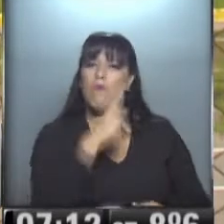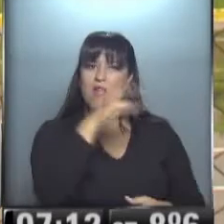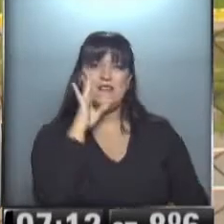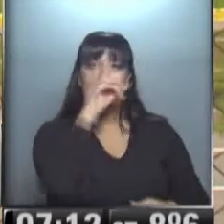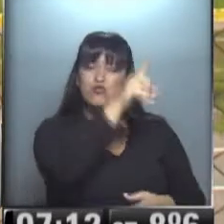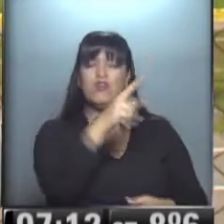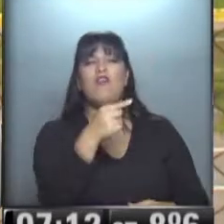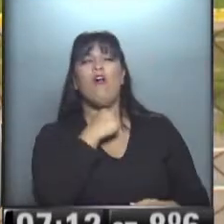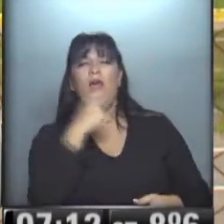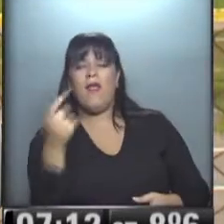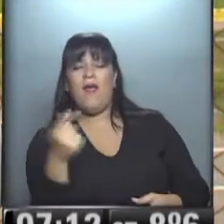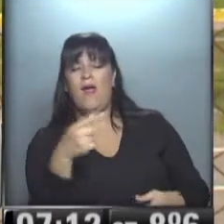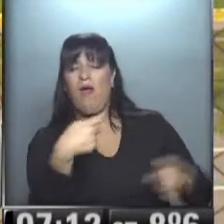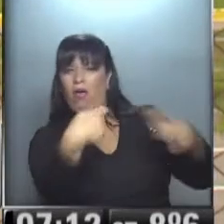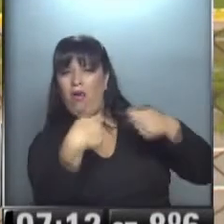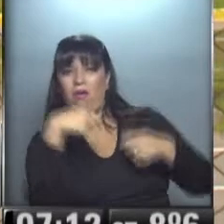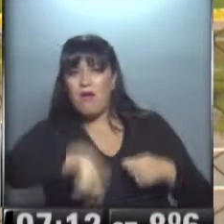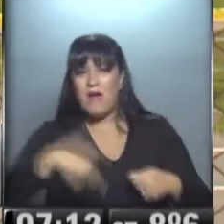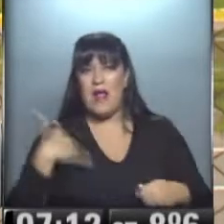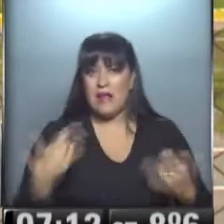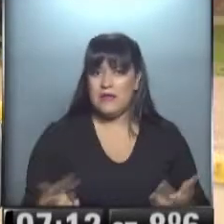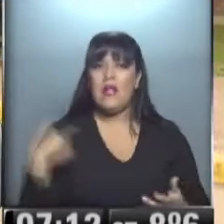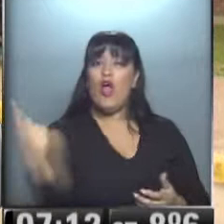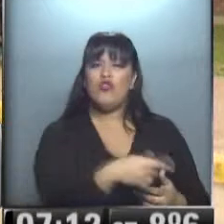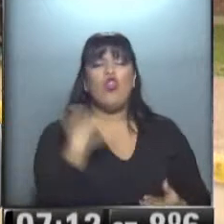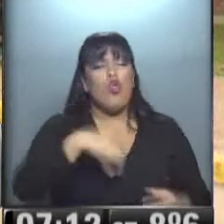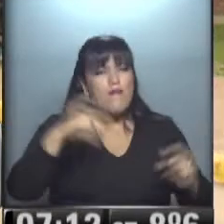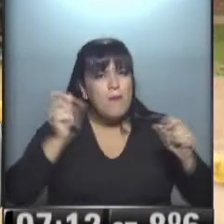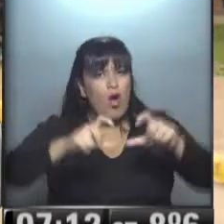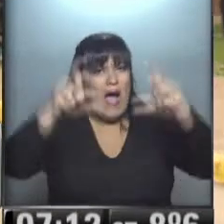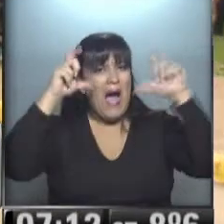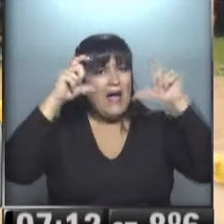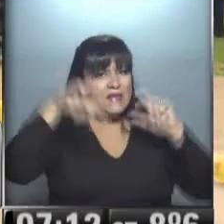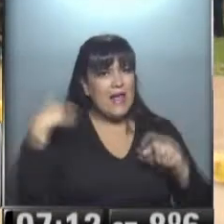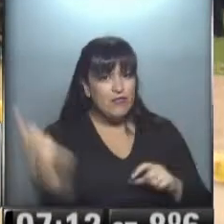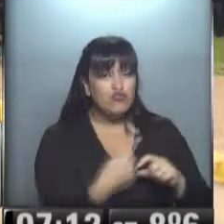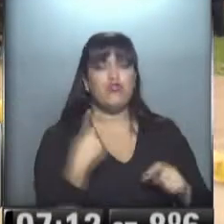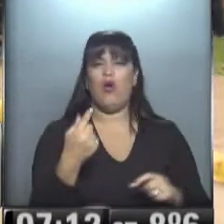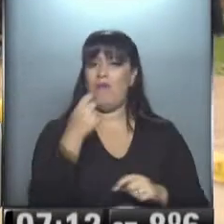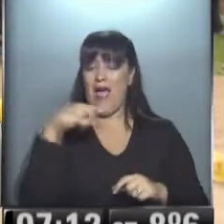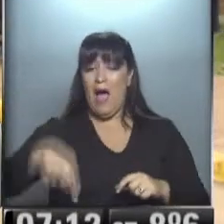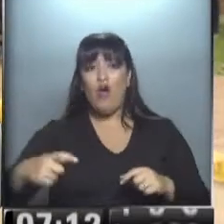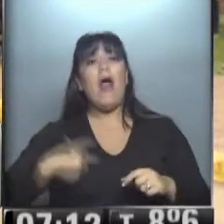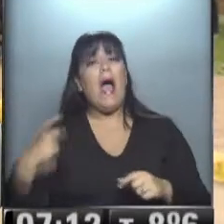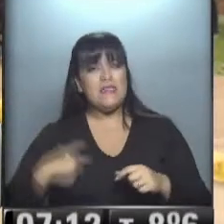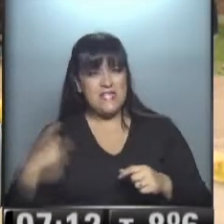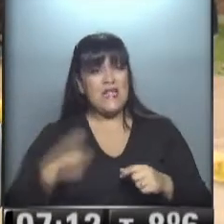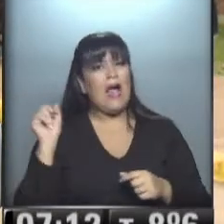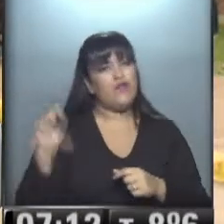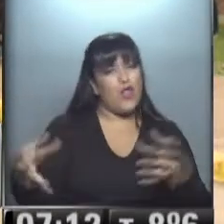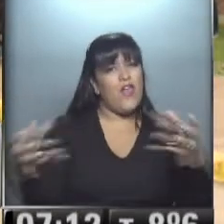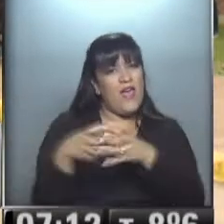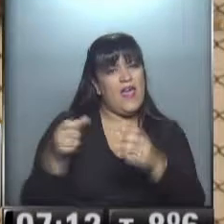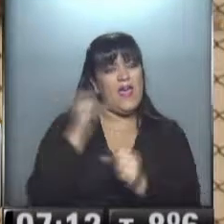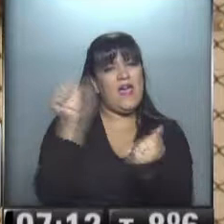estar conscientes, con los ojos abiertos, estamos con los compañeros del sindicato gráfico, porque vamos a defender la empresa, vamos a